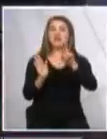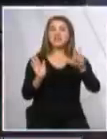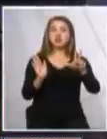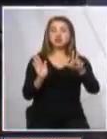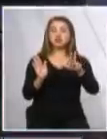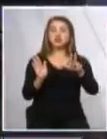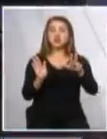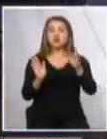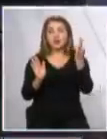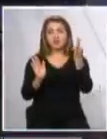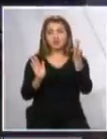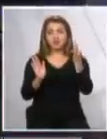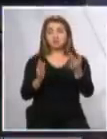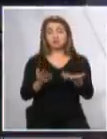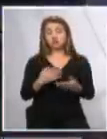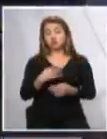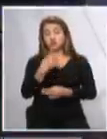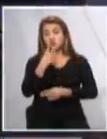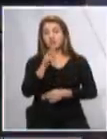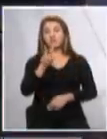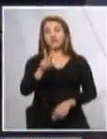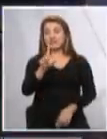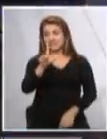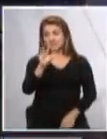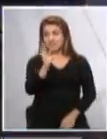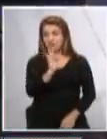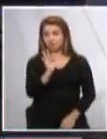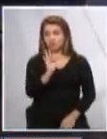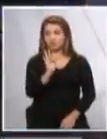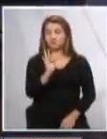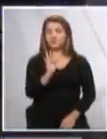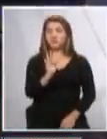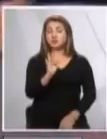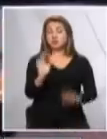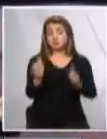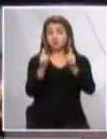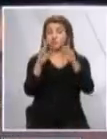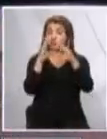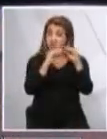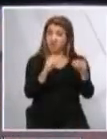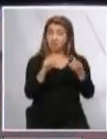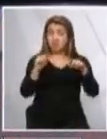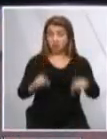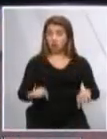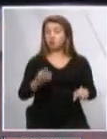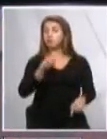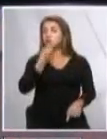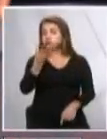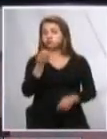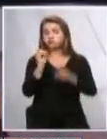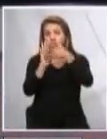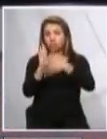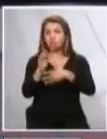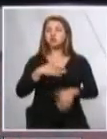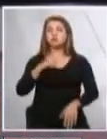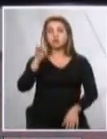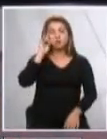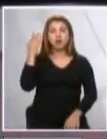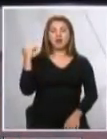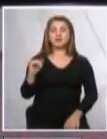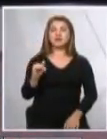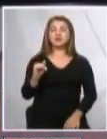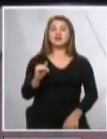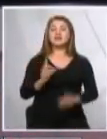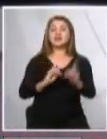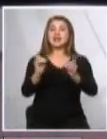para el 28F, pero bueno, 27, me parece 27. 27. Qué bueno que hable ahora. Yo lo digo porque yo fui delegada presidencial